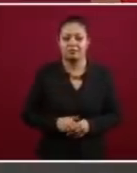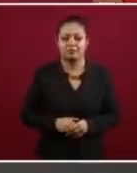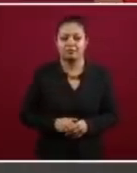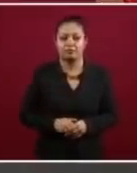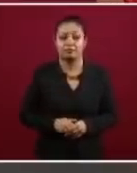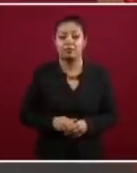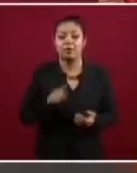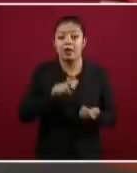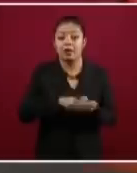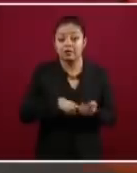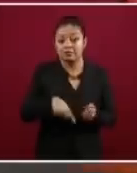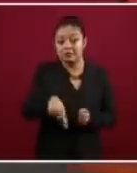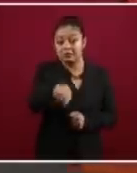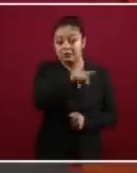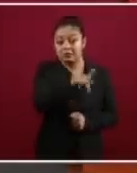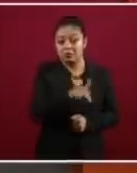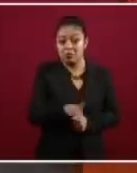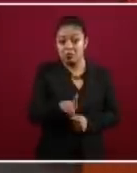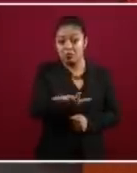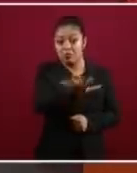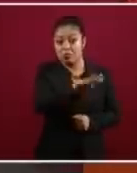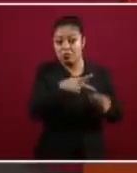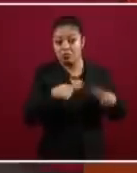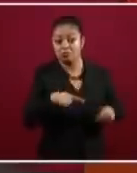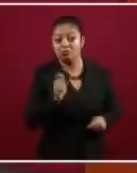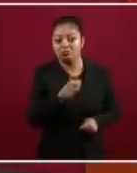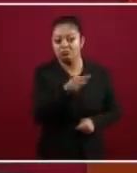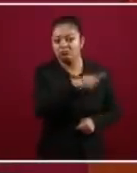de que el pueblo es sabio.